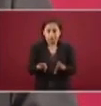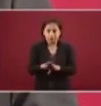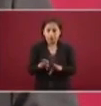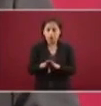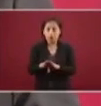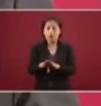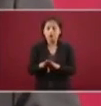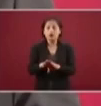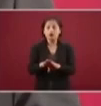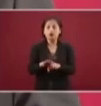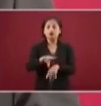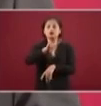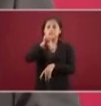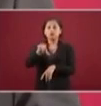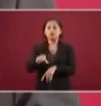hacer